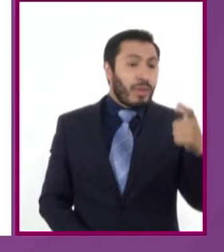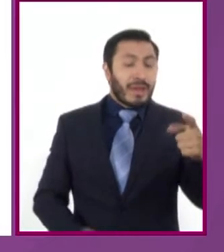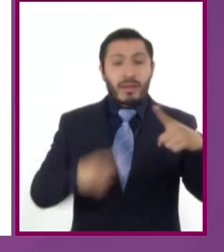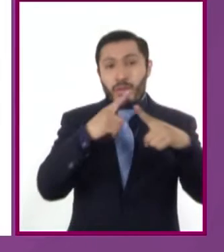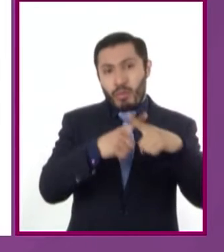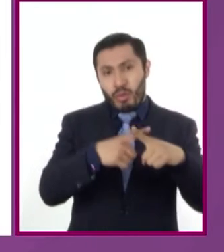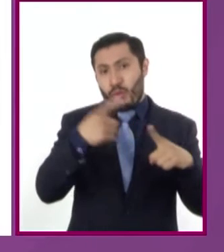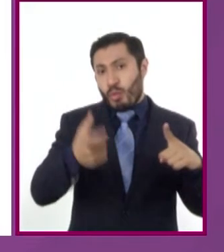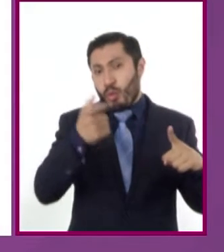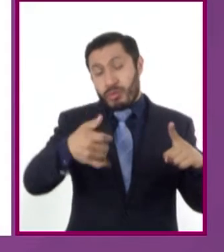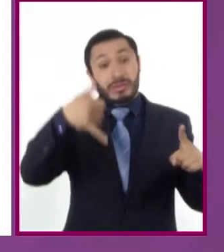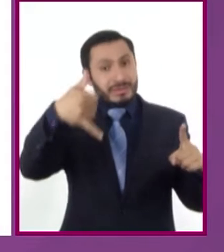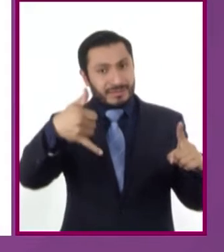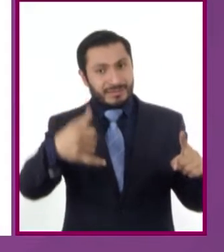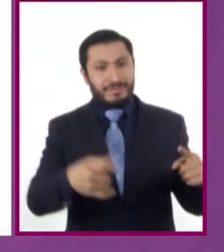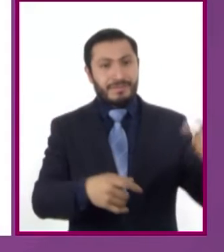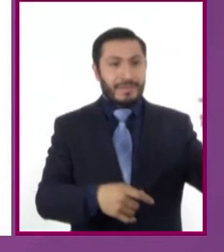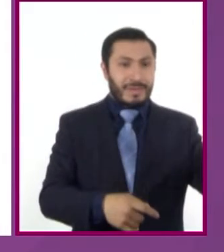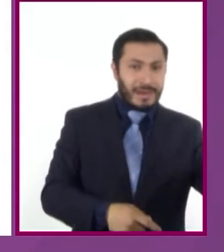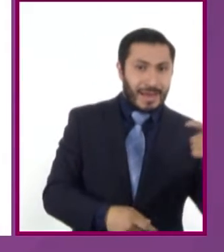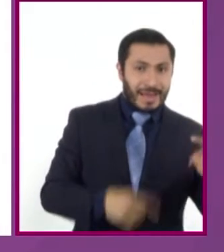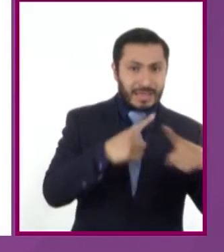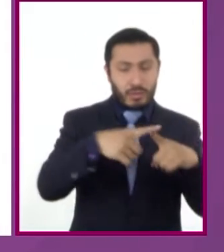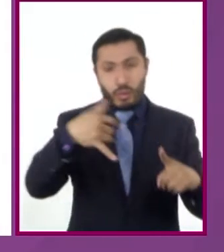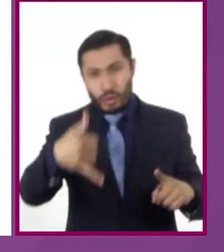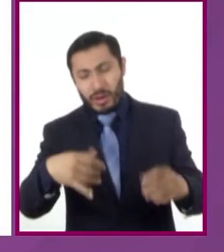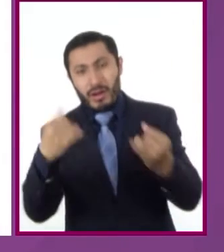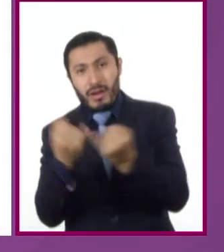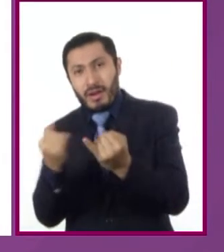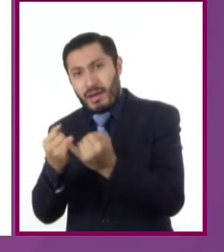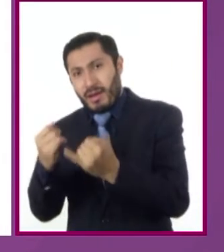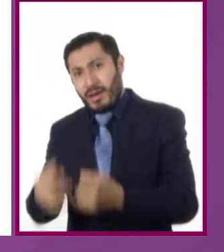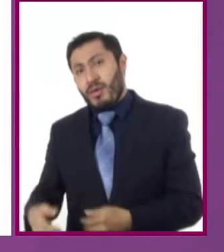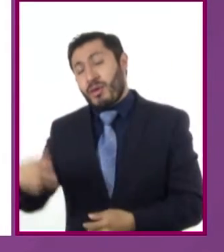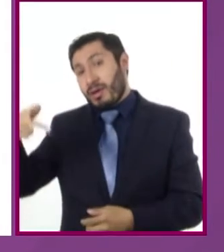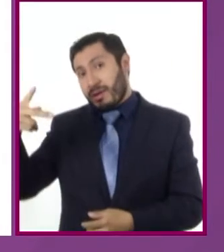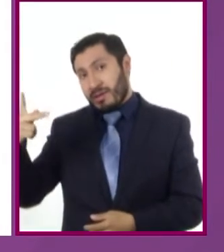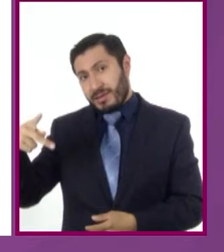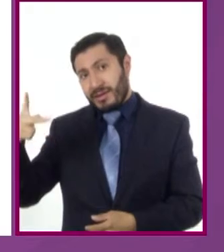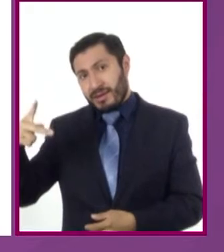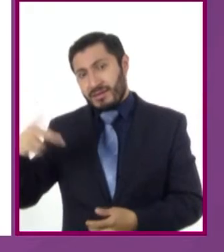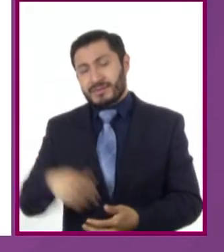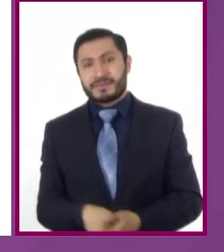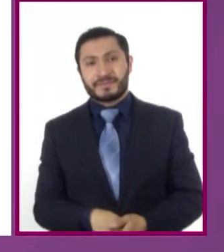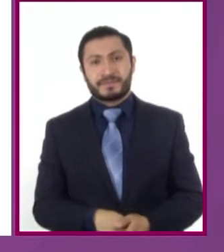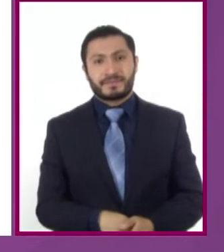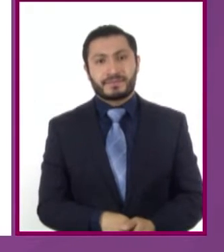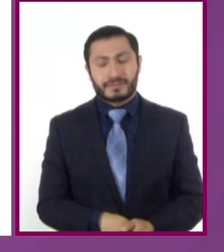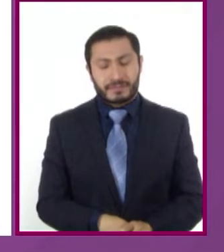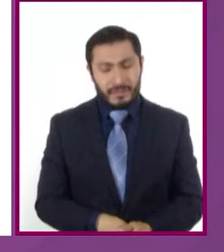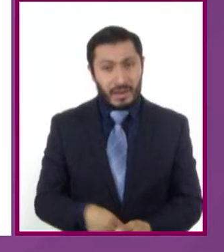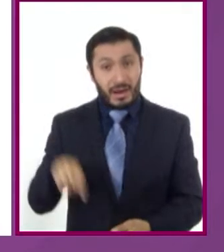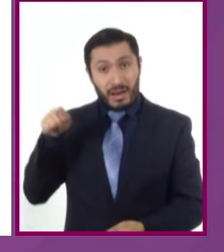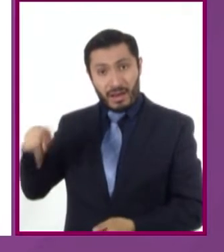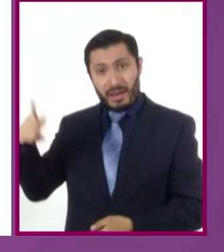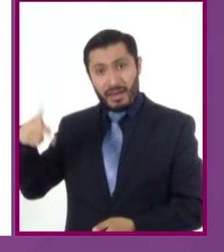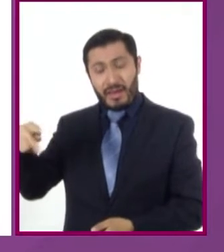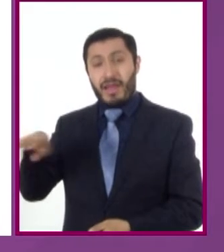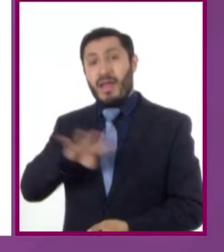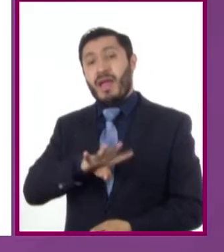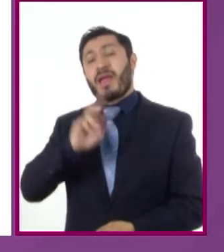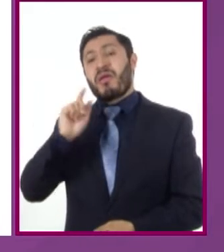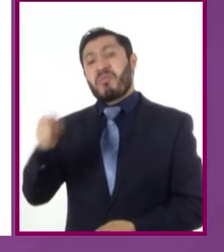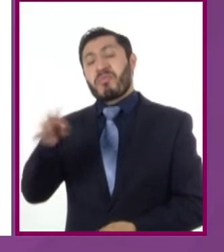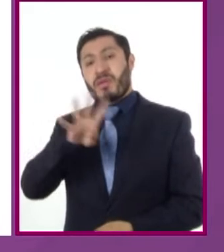su respectivo costo Y, obtenemos la constante de proporcionalidad K, con un valor de